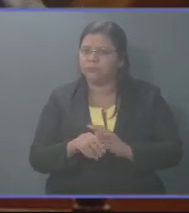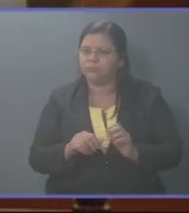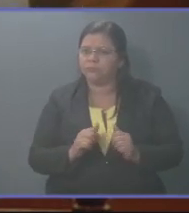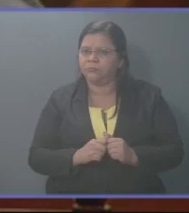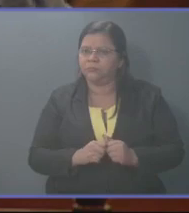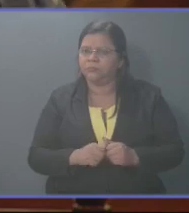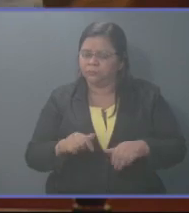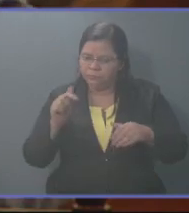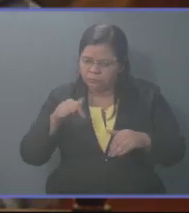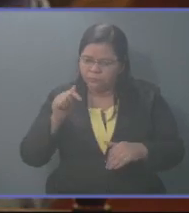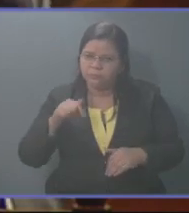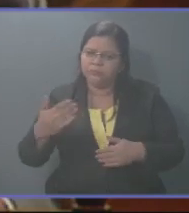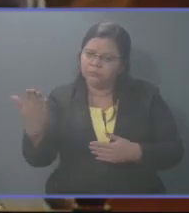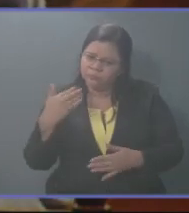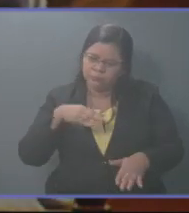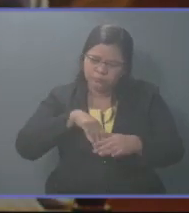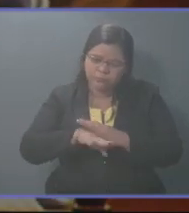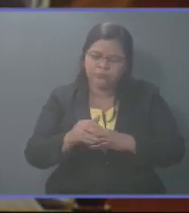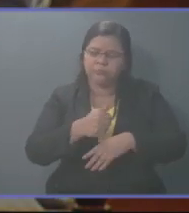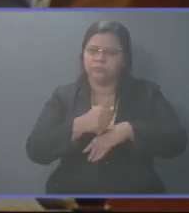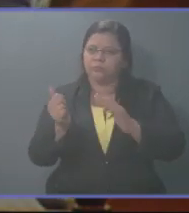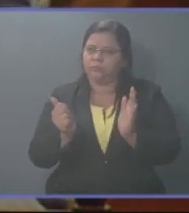la sede legislativa.